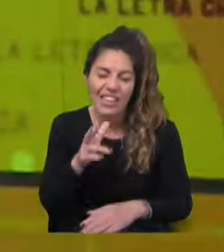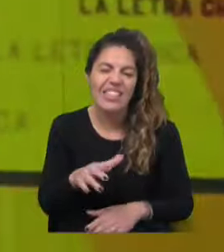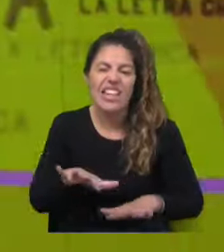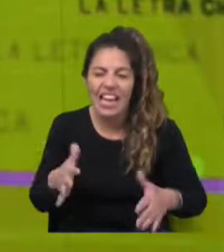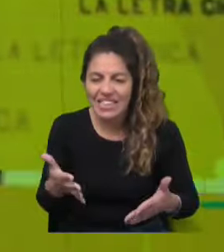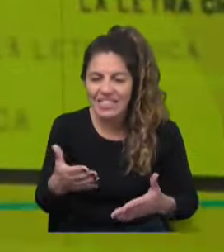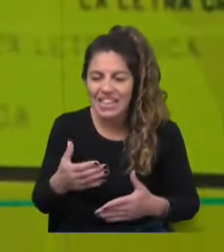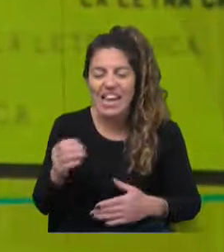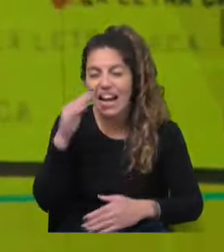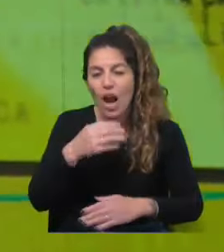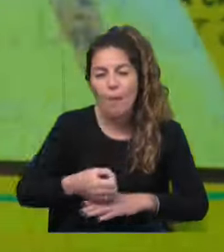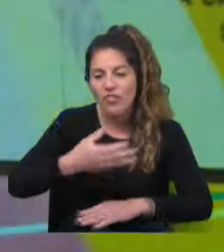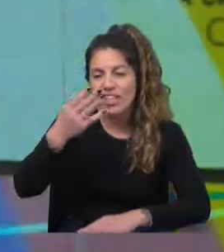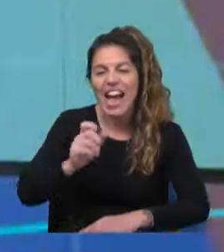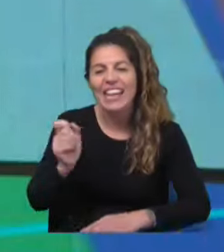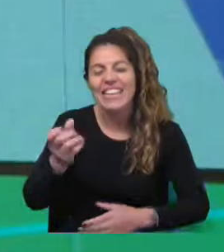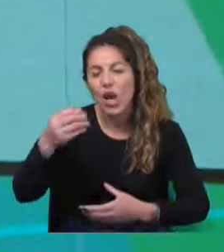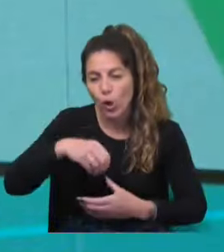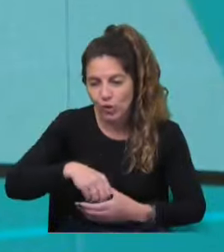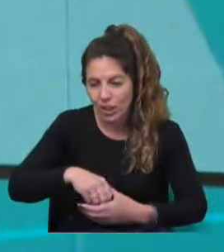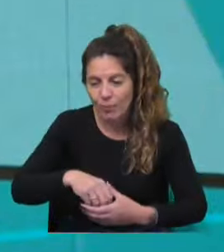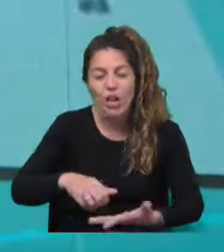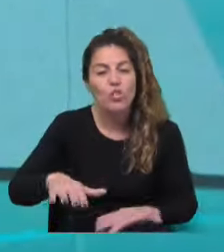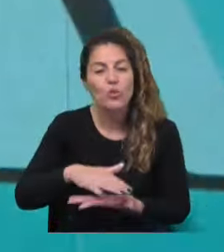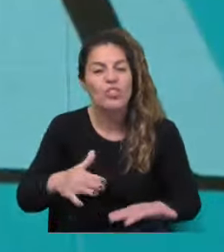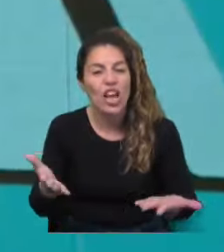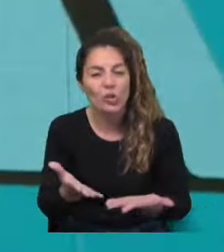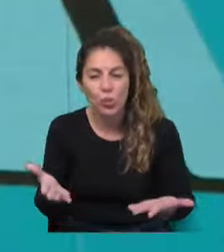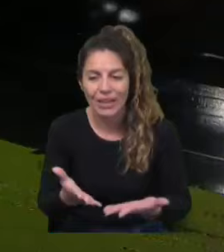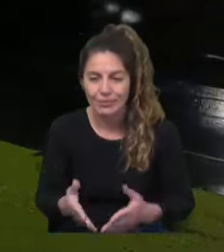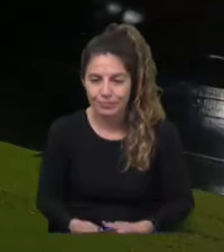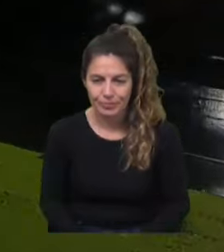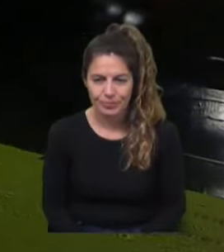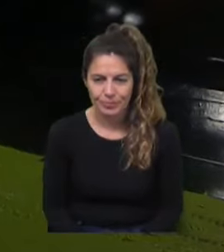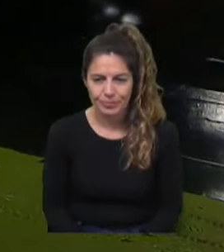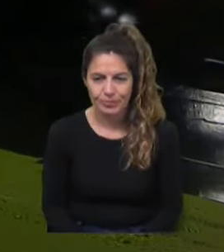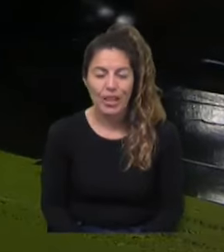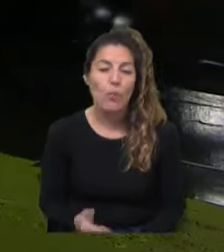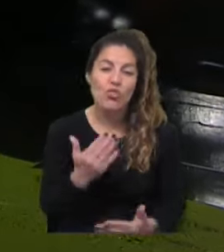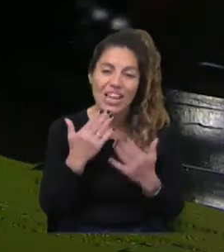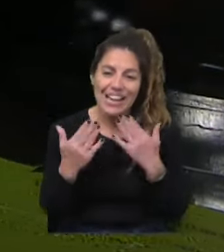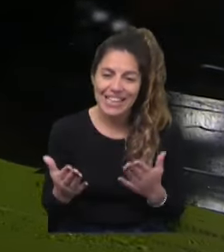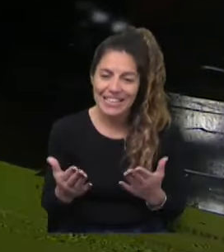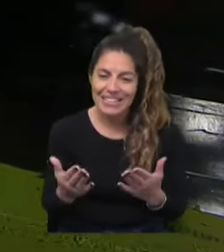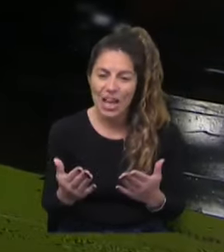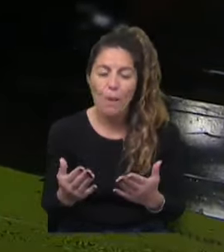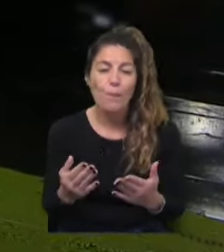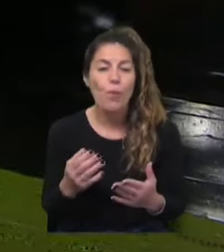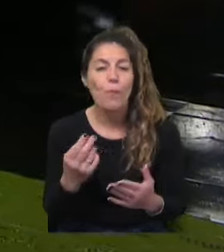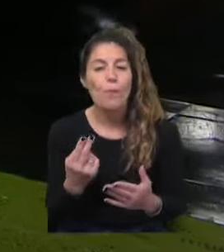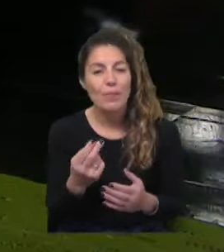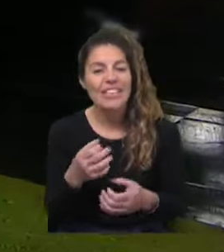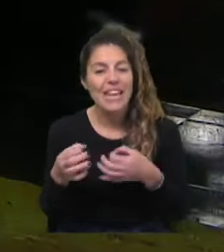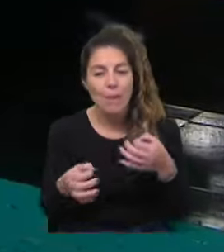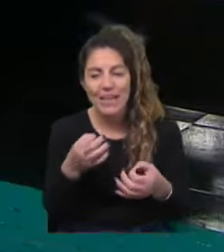Caja de Profesionales? ¿A quiénes contempla y cuál es su situación actual? Bueno, muchas gracias por dejarnos explicar este tema, porque